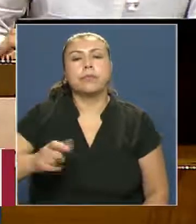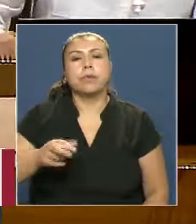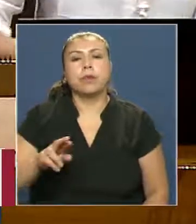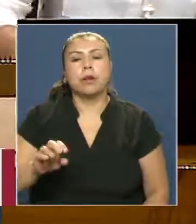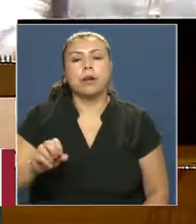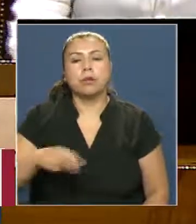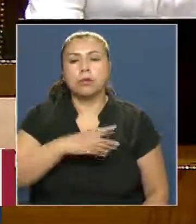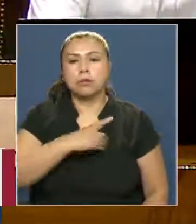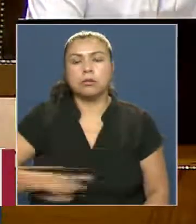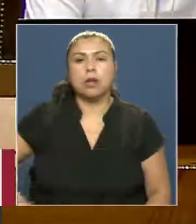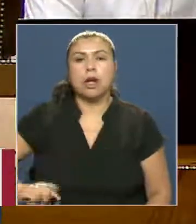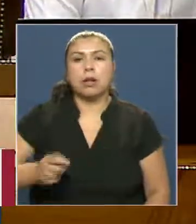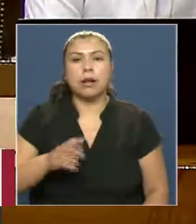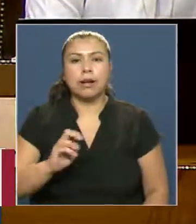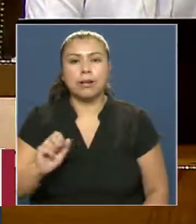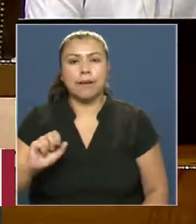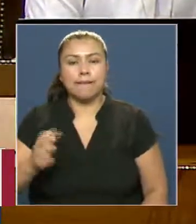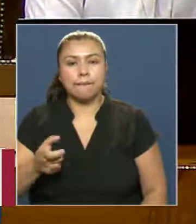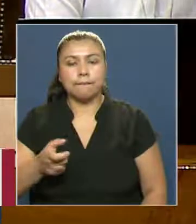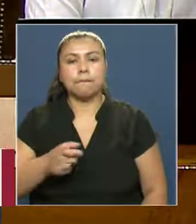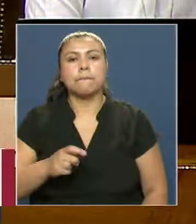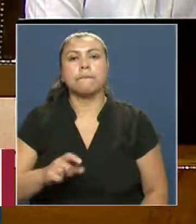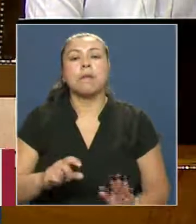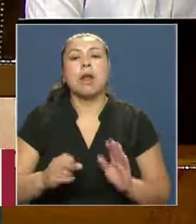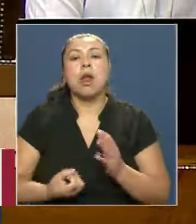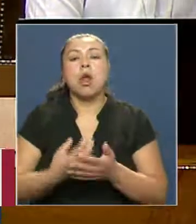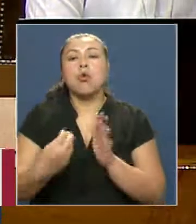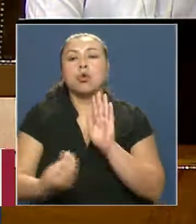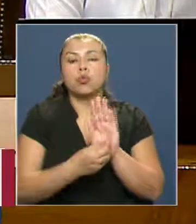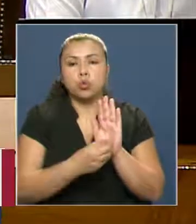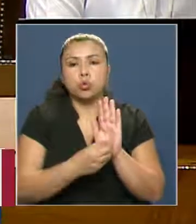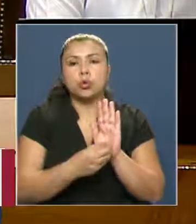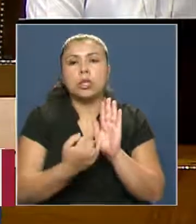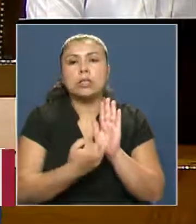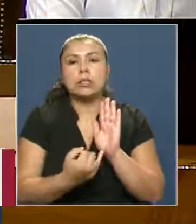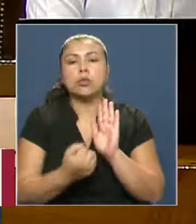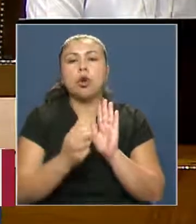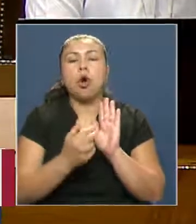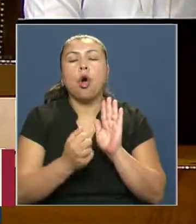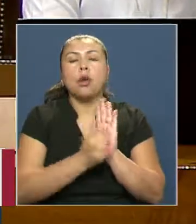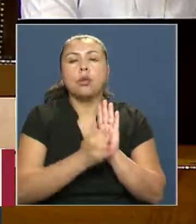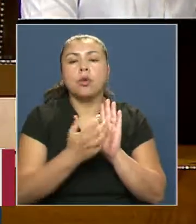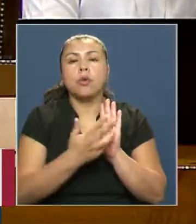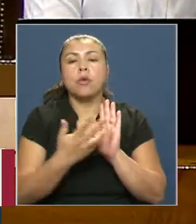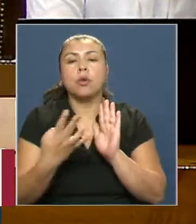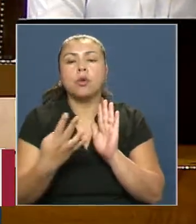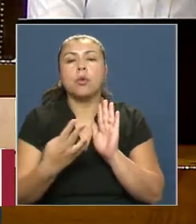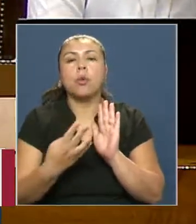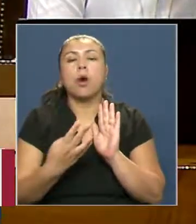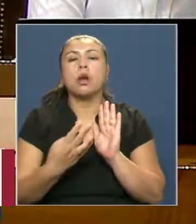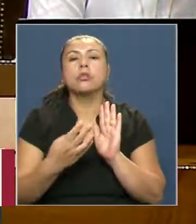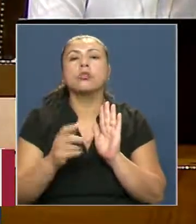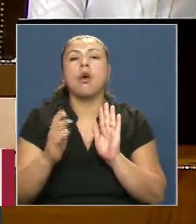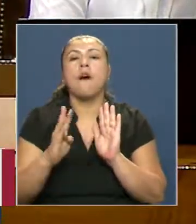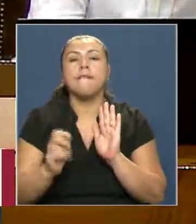Radjep para agregar un nuevo inciso final al artículo 94 bis del siguiente tenor. Señor